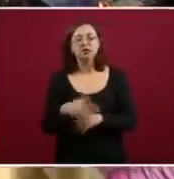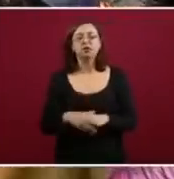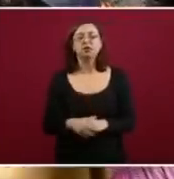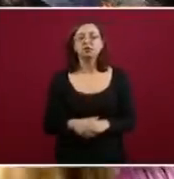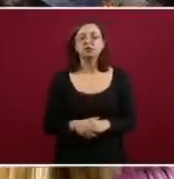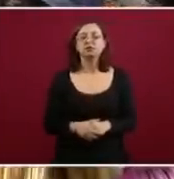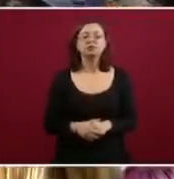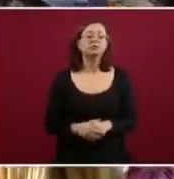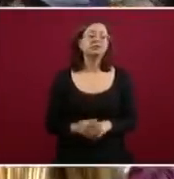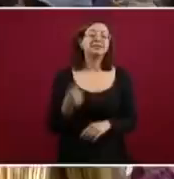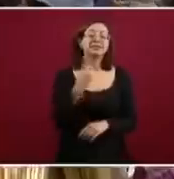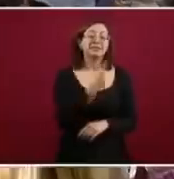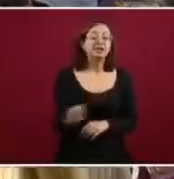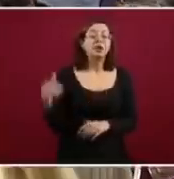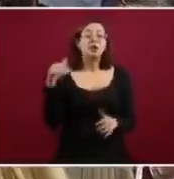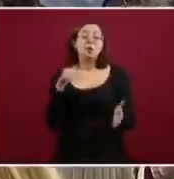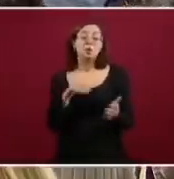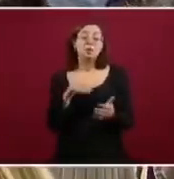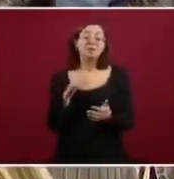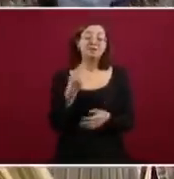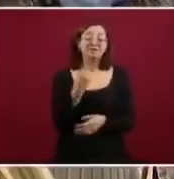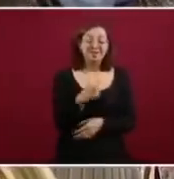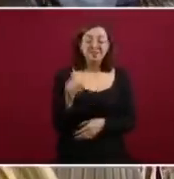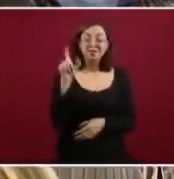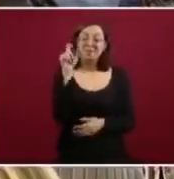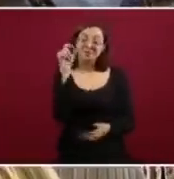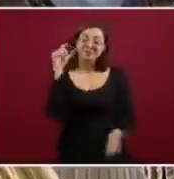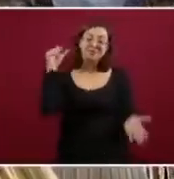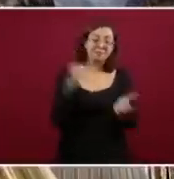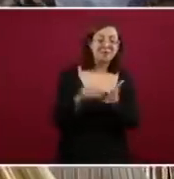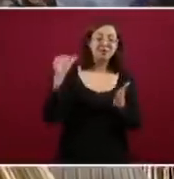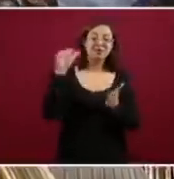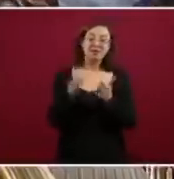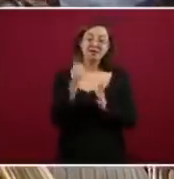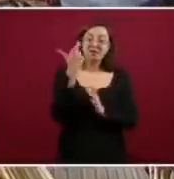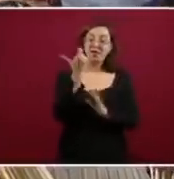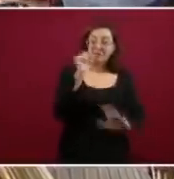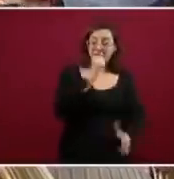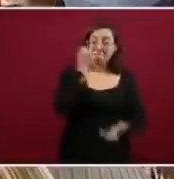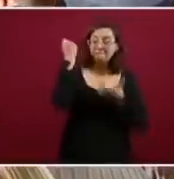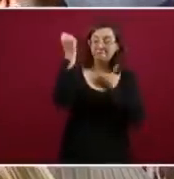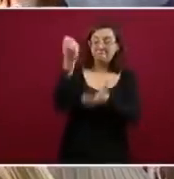hablando de 120 mil millones de pesos solo esa obra